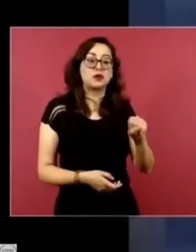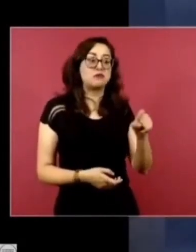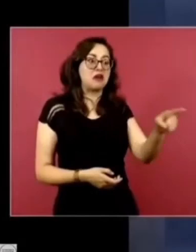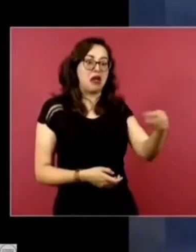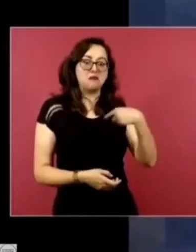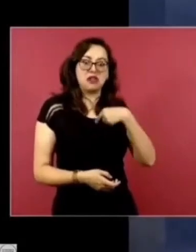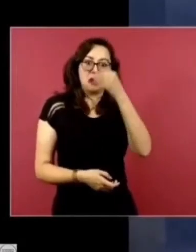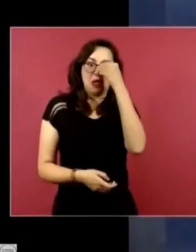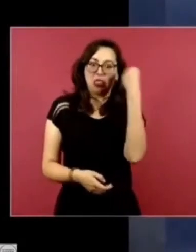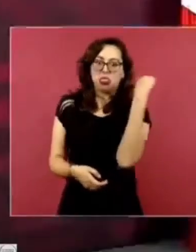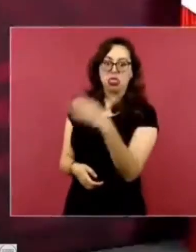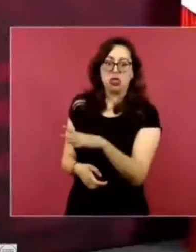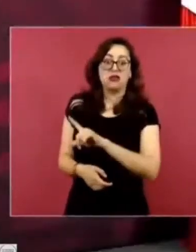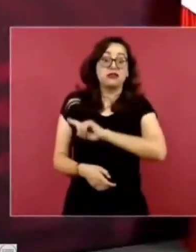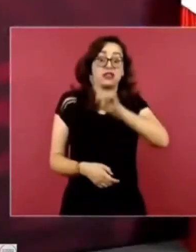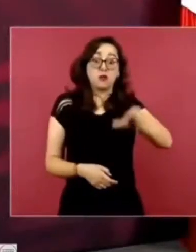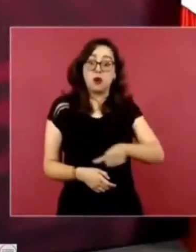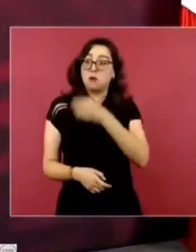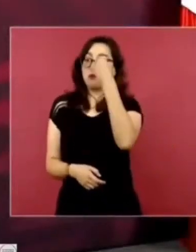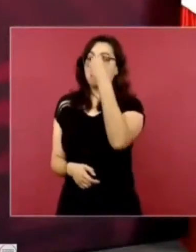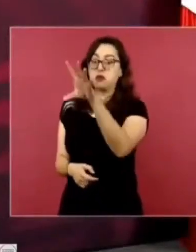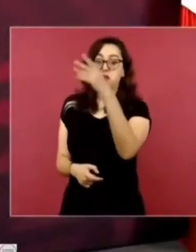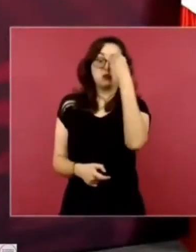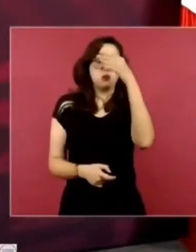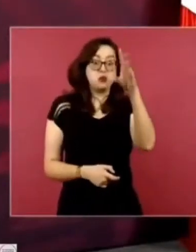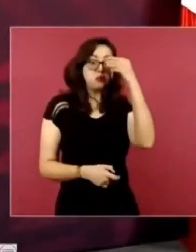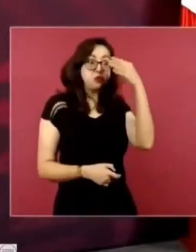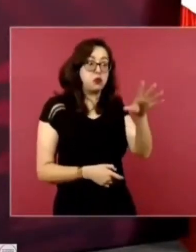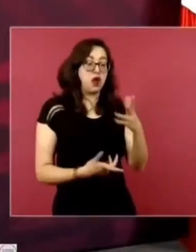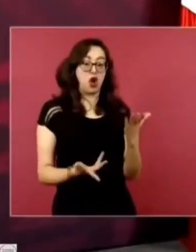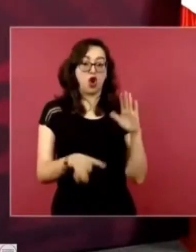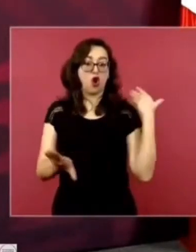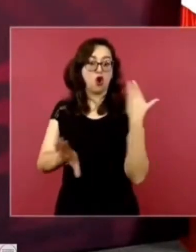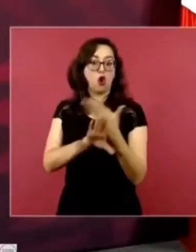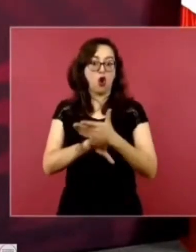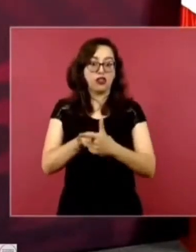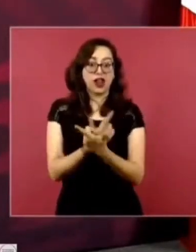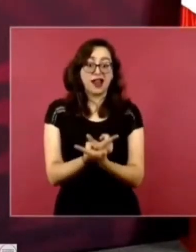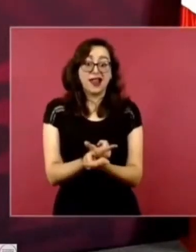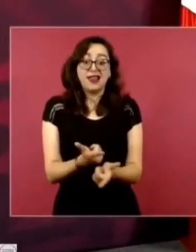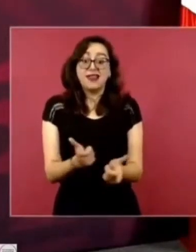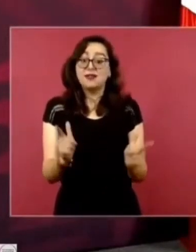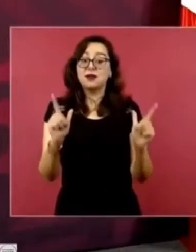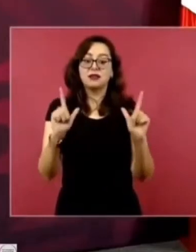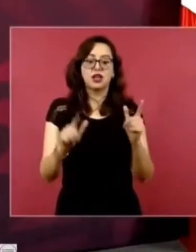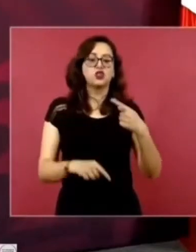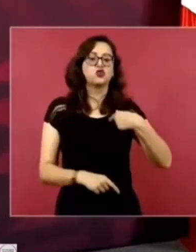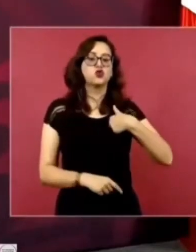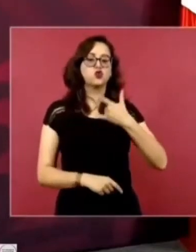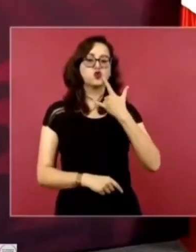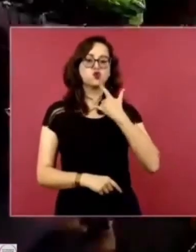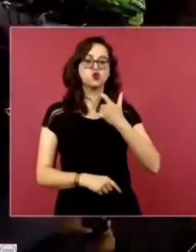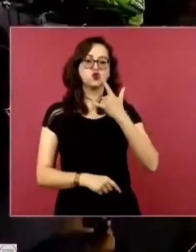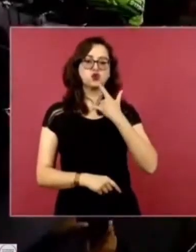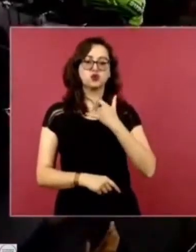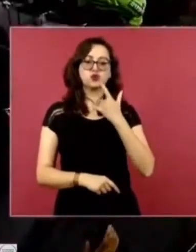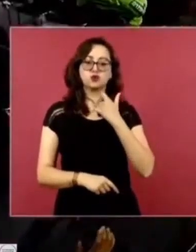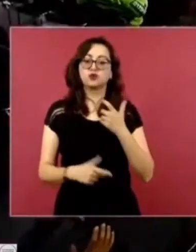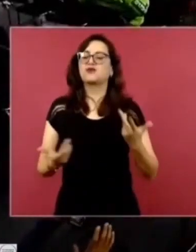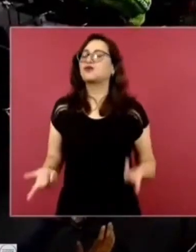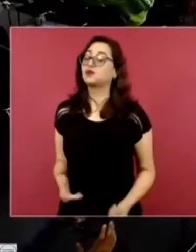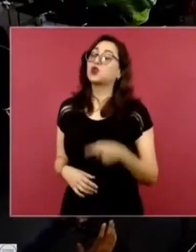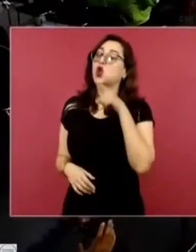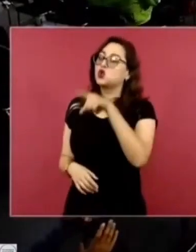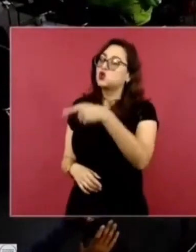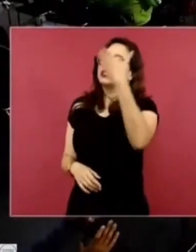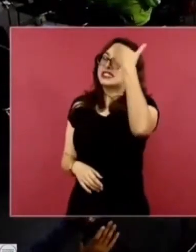se lo van a hacer a cualquiera, sí, porque es un asunto de la libertad, y por la libertad se lucha y se puede poner en riesgo. Bueno, todo. Tú sabes lo que hemos presentado